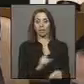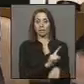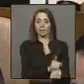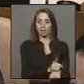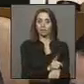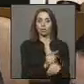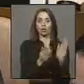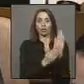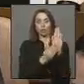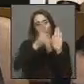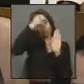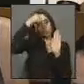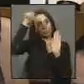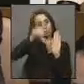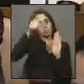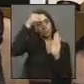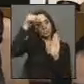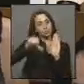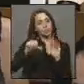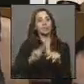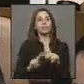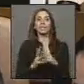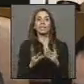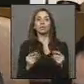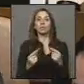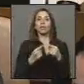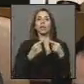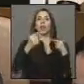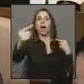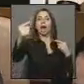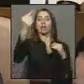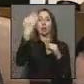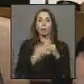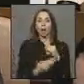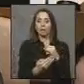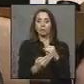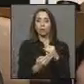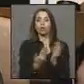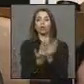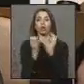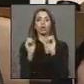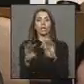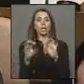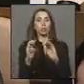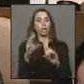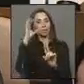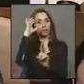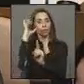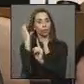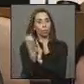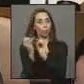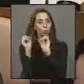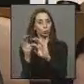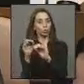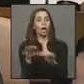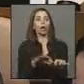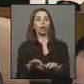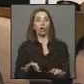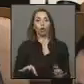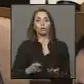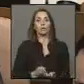medidas punitivas, como para resolverlo en el largo plazo con medidas de carácter educativo y cultural, las cosas